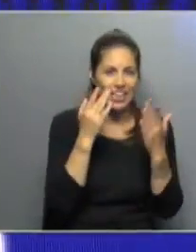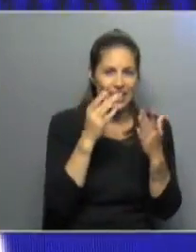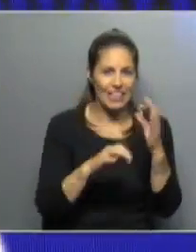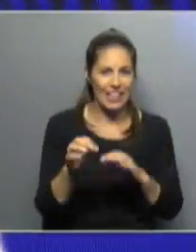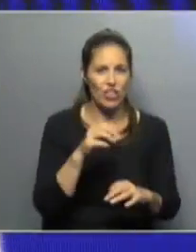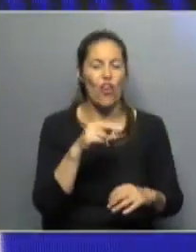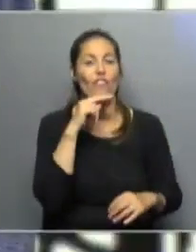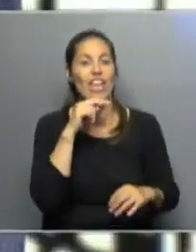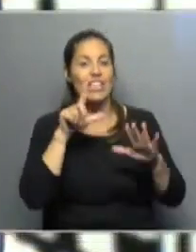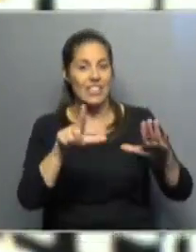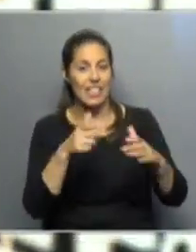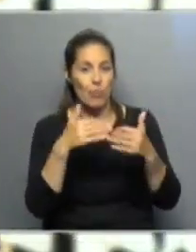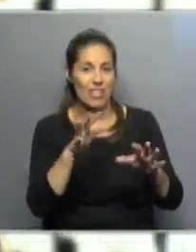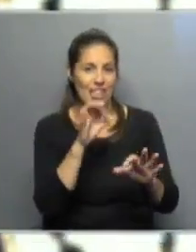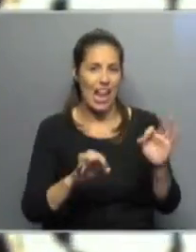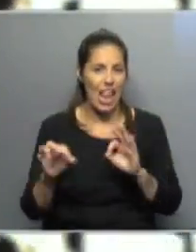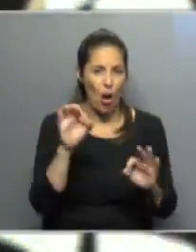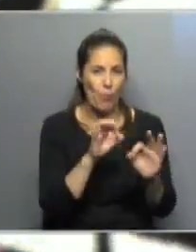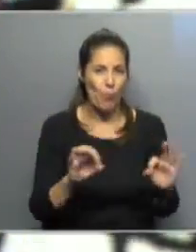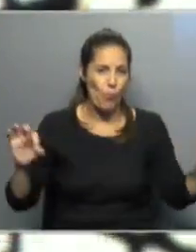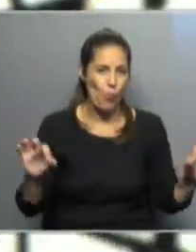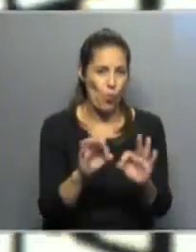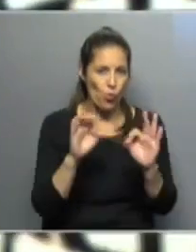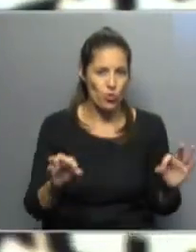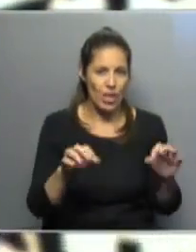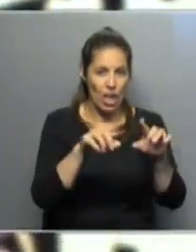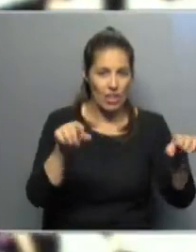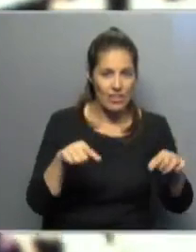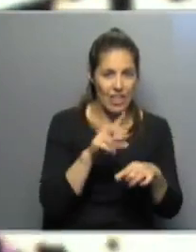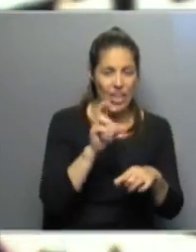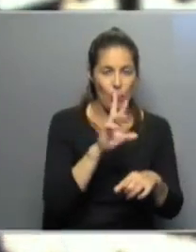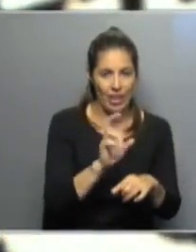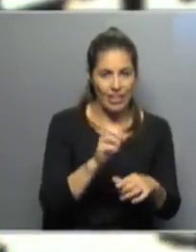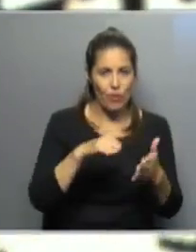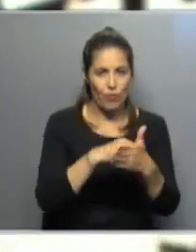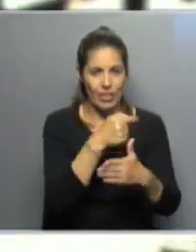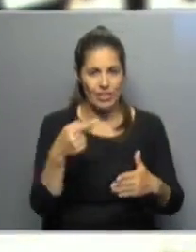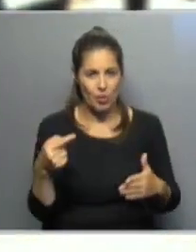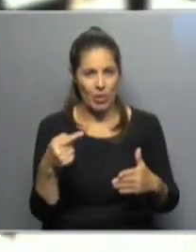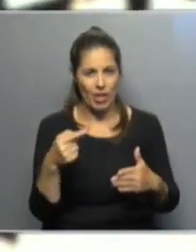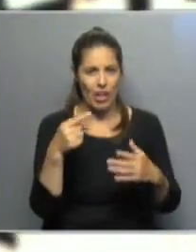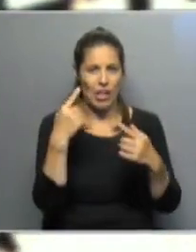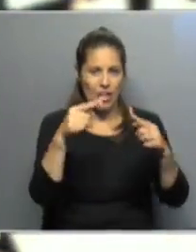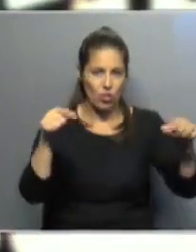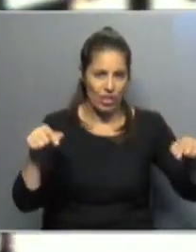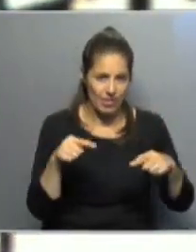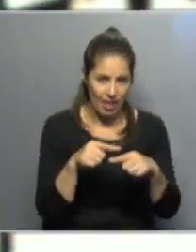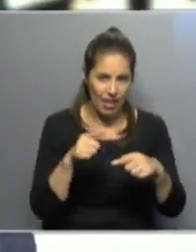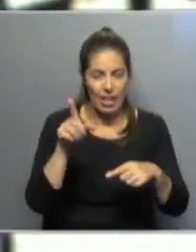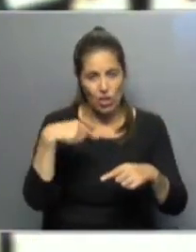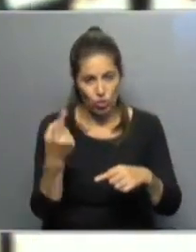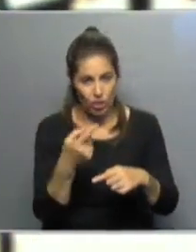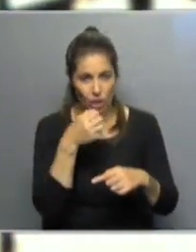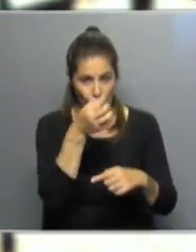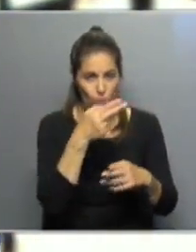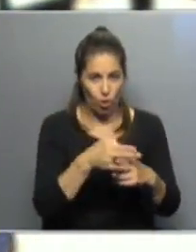Viernes 7 empieza la música. Sí, señor. Todos los días en la Sala Verde, a partir de las fines de semana empiezan la Lazaroff, empiezan la Florencio, todas las que tú